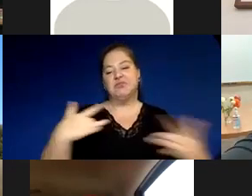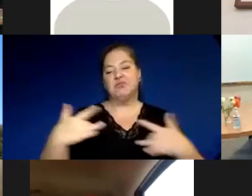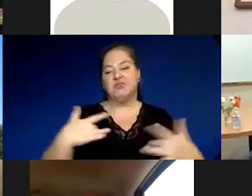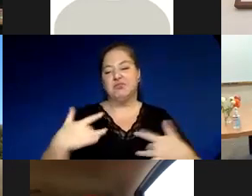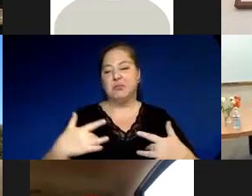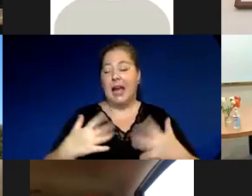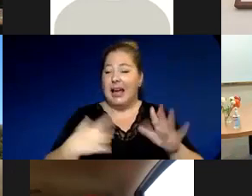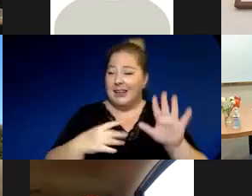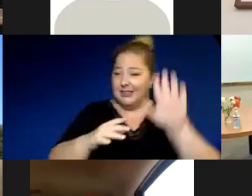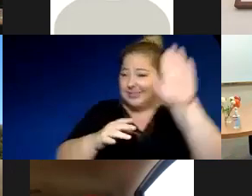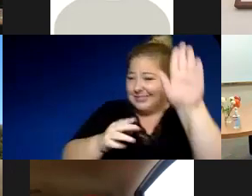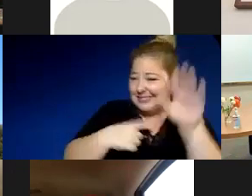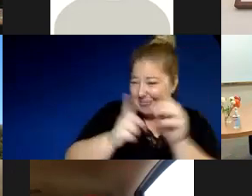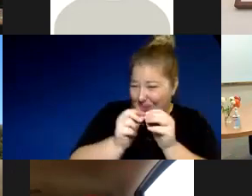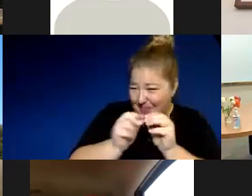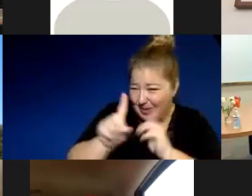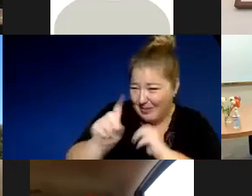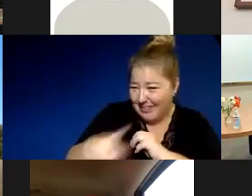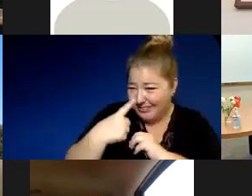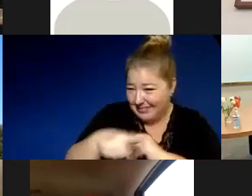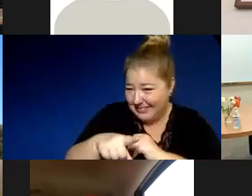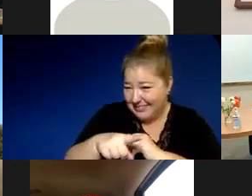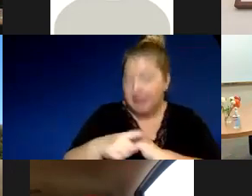mayor. Una pregunta adicional.